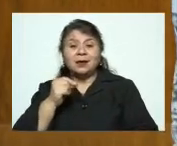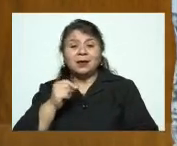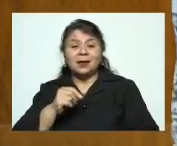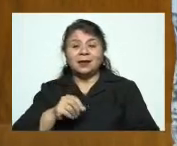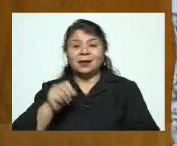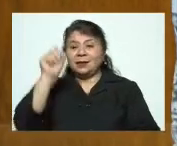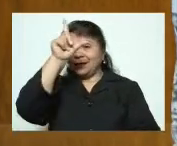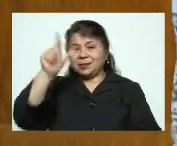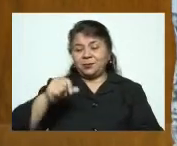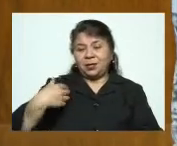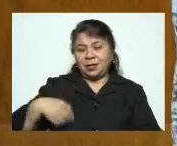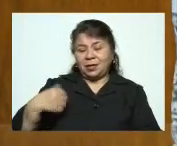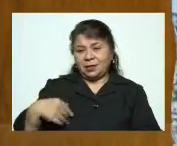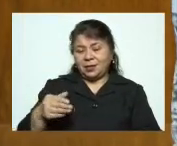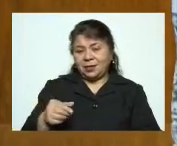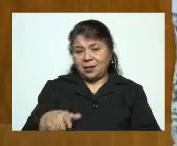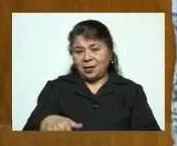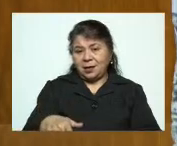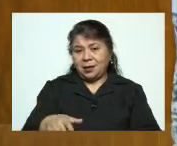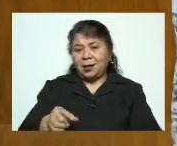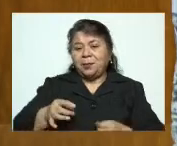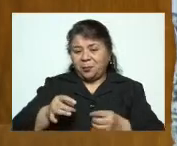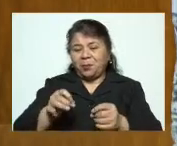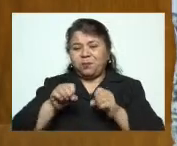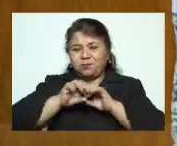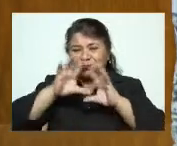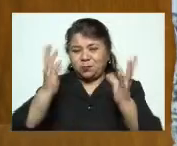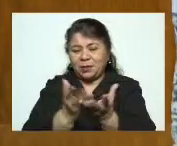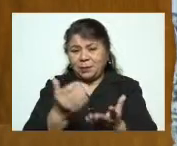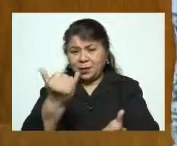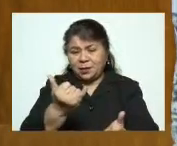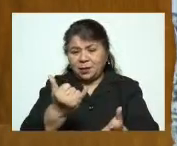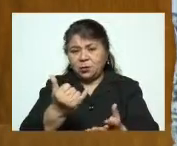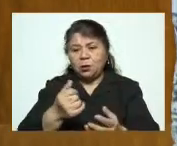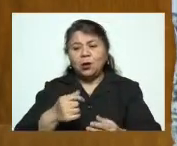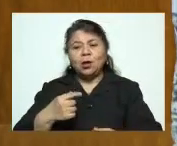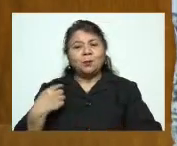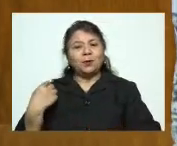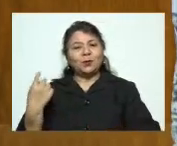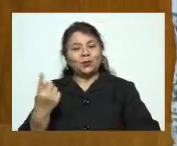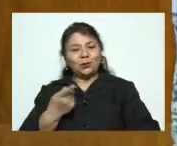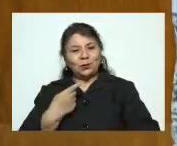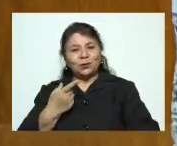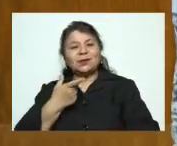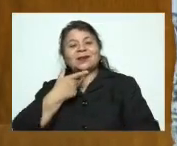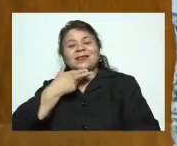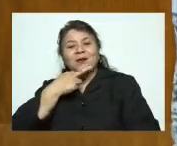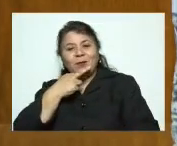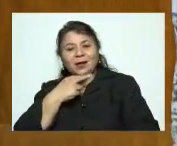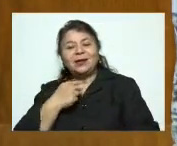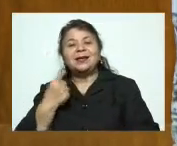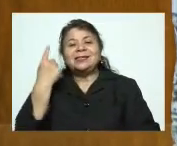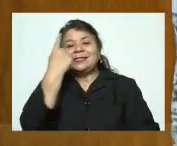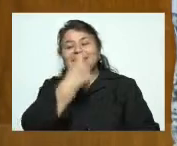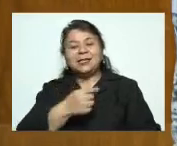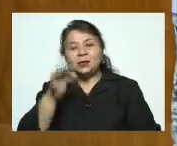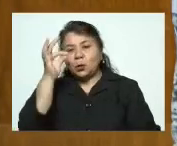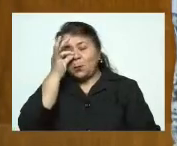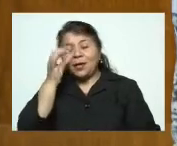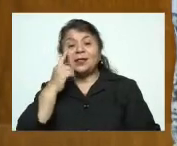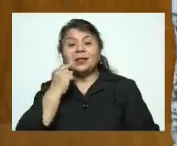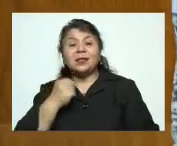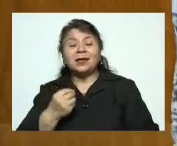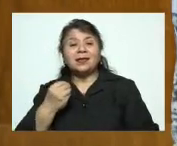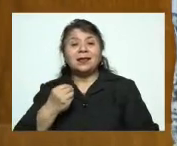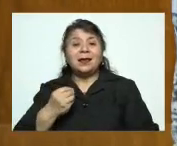ha tenido 120 días de actividad económica casi normal. Un logro de todos.